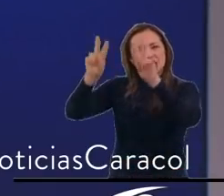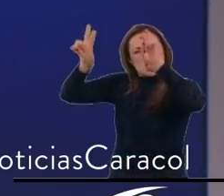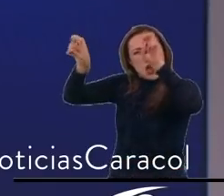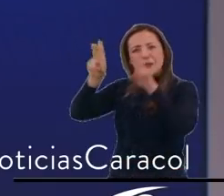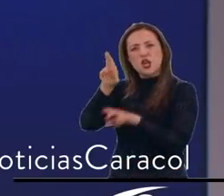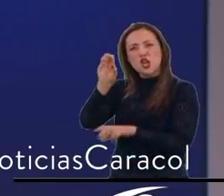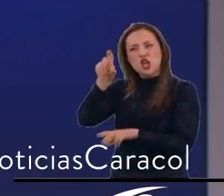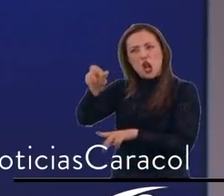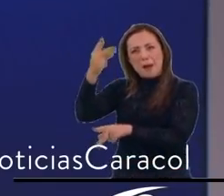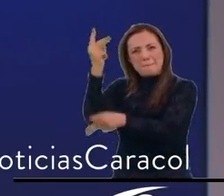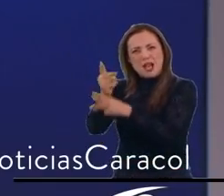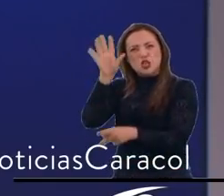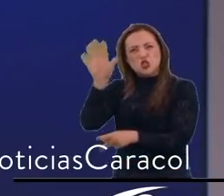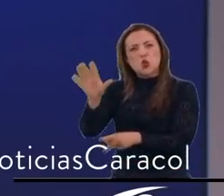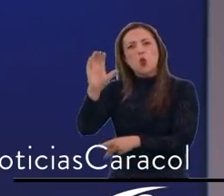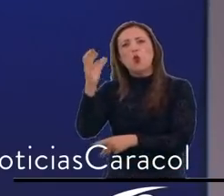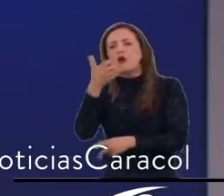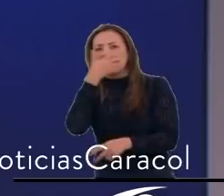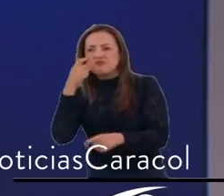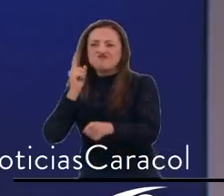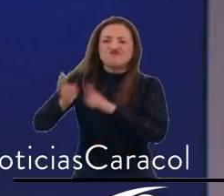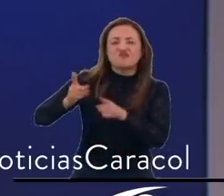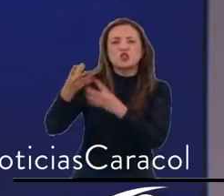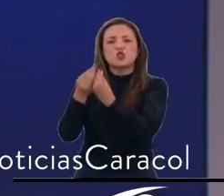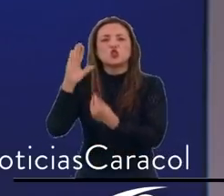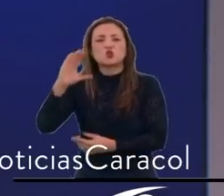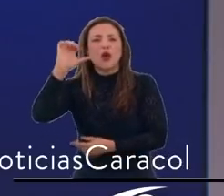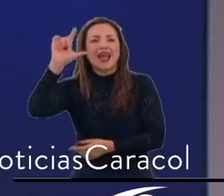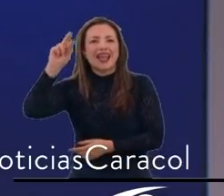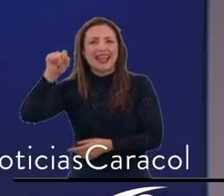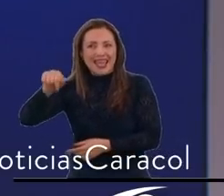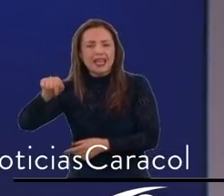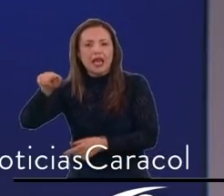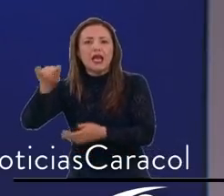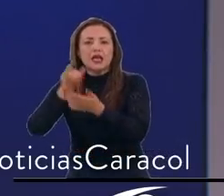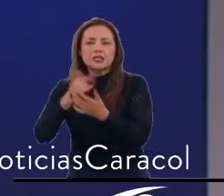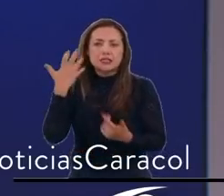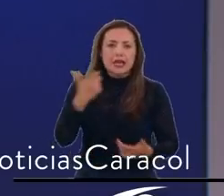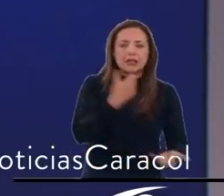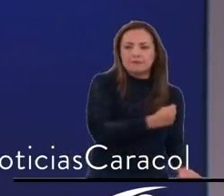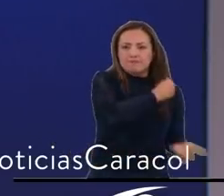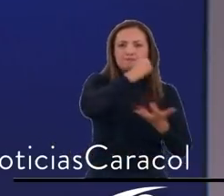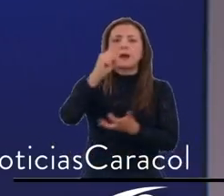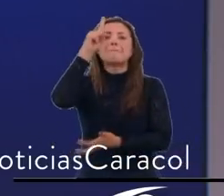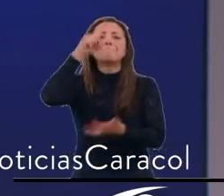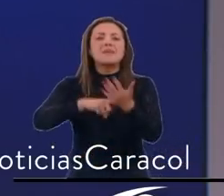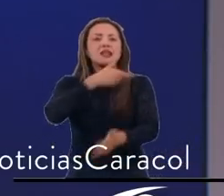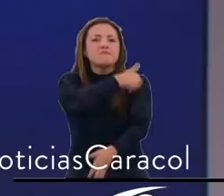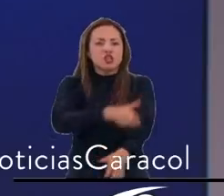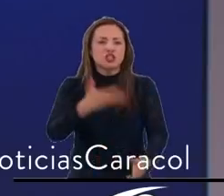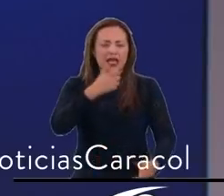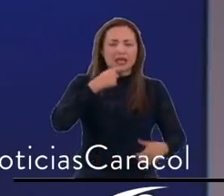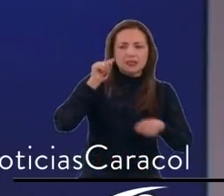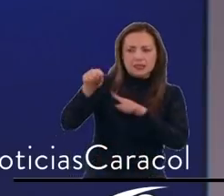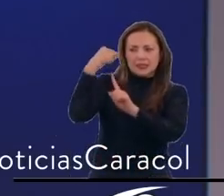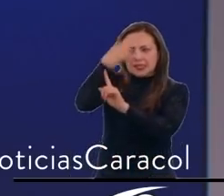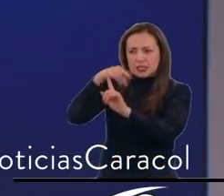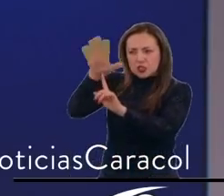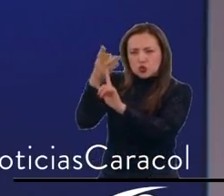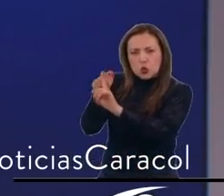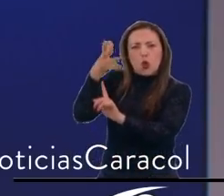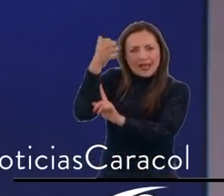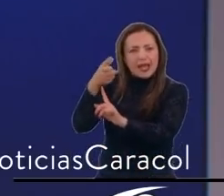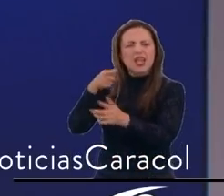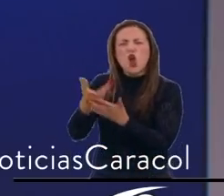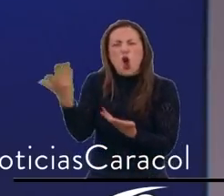con explosivos contra un grupo de policías en cali y por quien ofrecen una recompensa de hasta mil millones de pesos cuál es su modus operandi